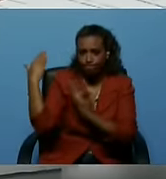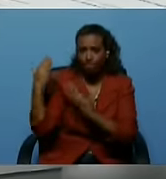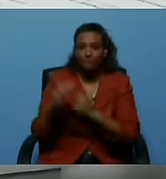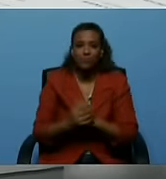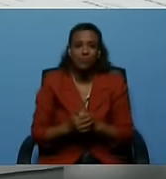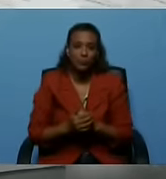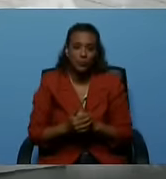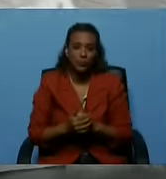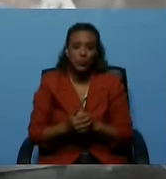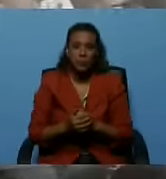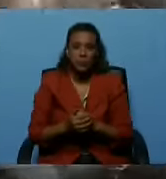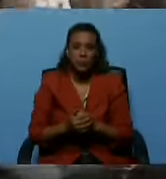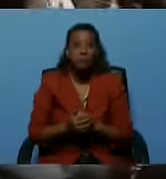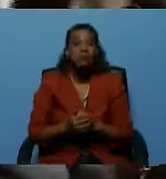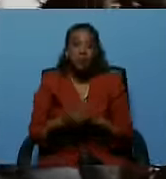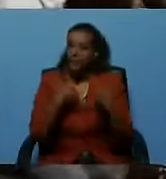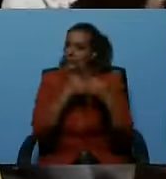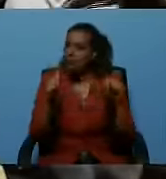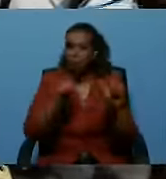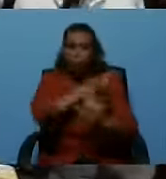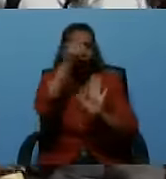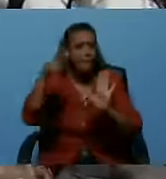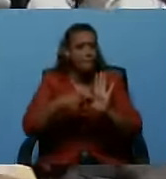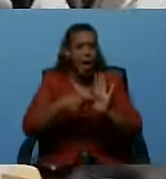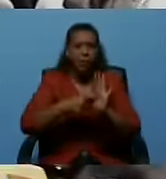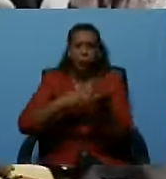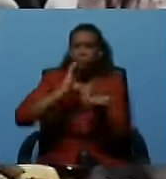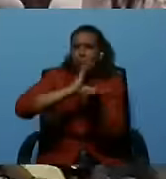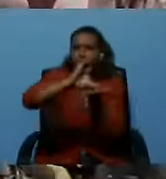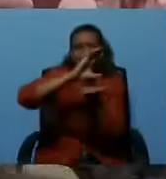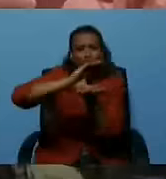2024. Liberados los financiamientos